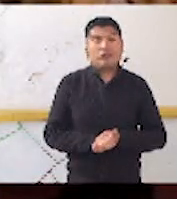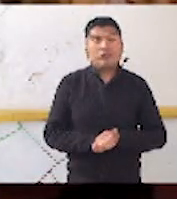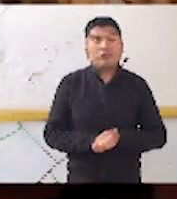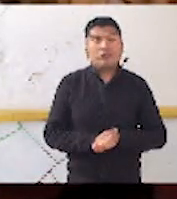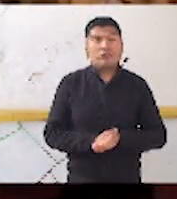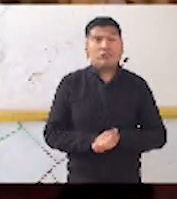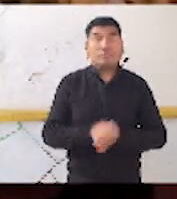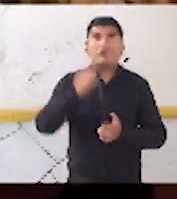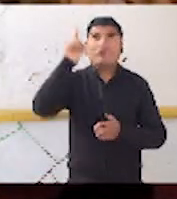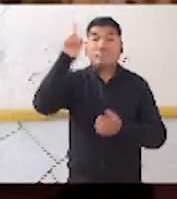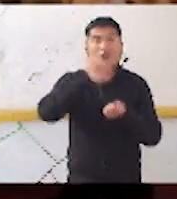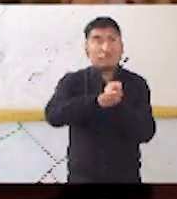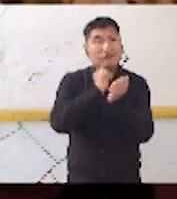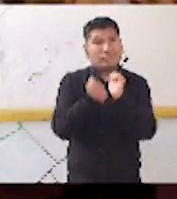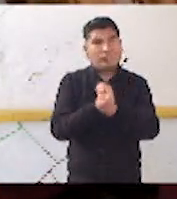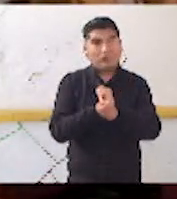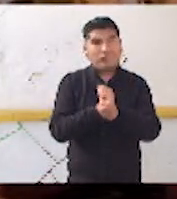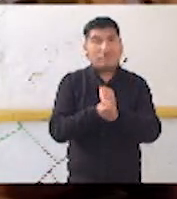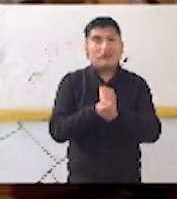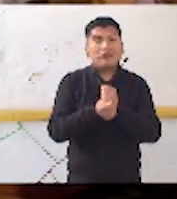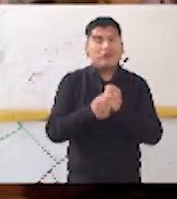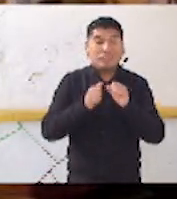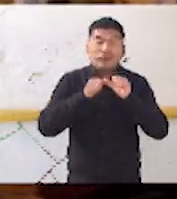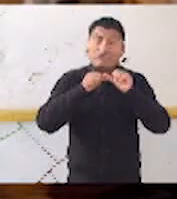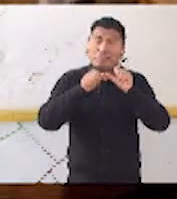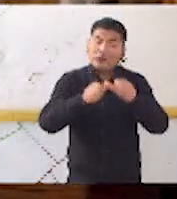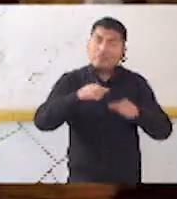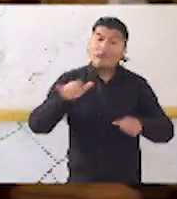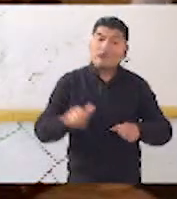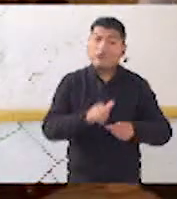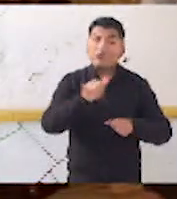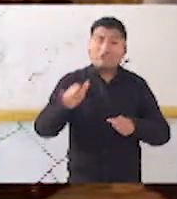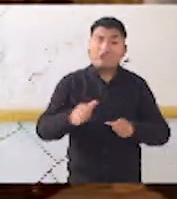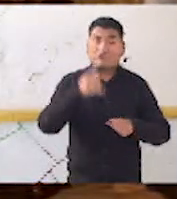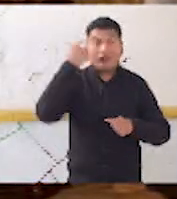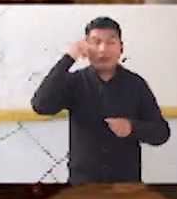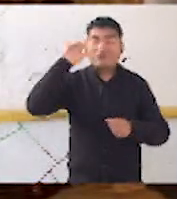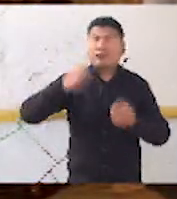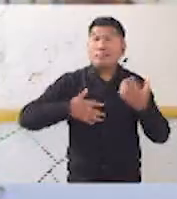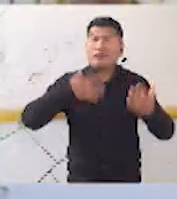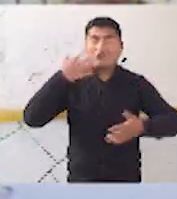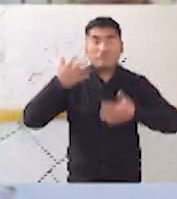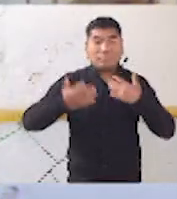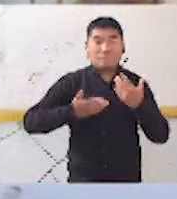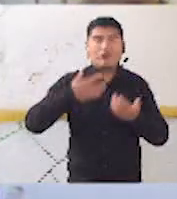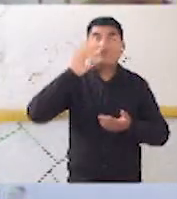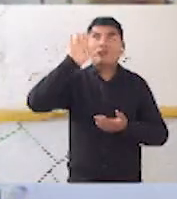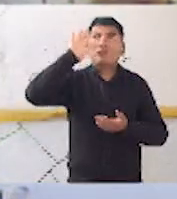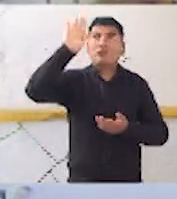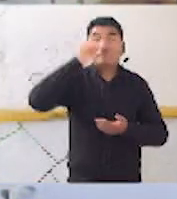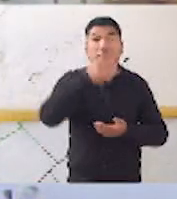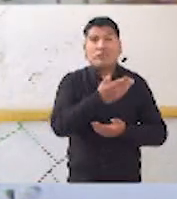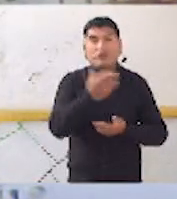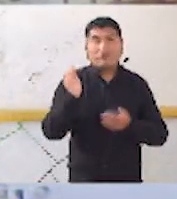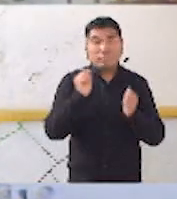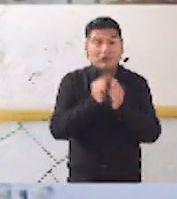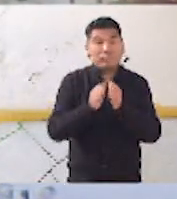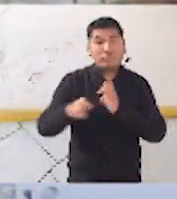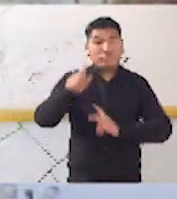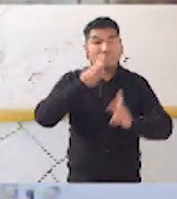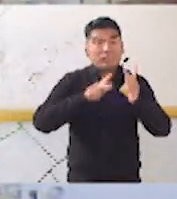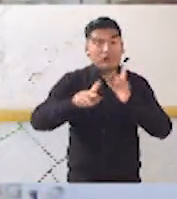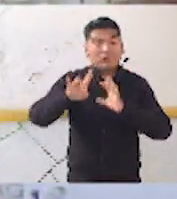Él nos transforme en ofrenda permanente, para que gocemos de tu heredad junto con tus